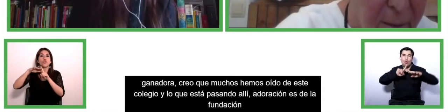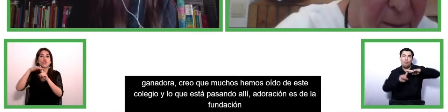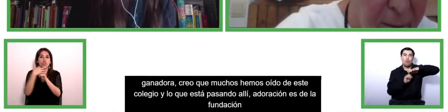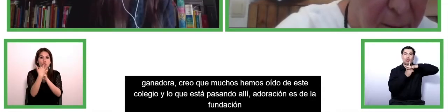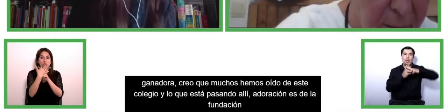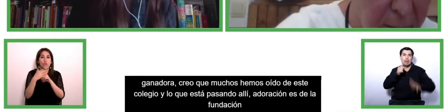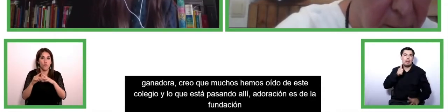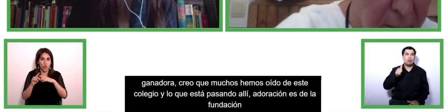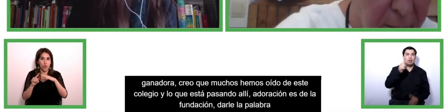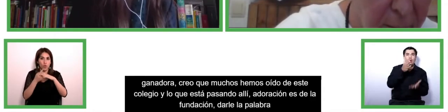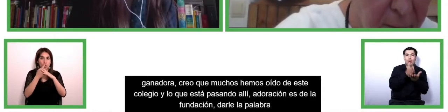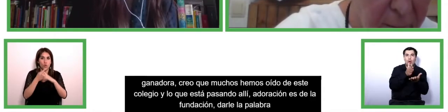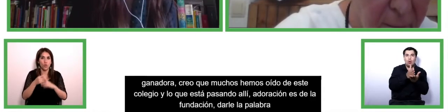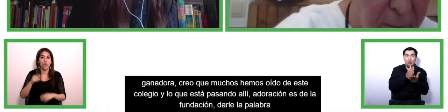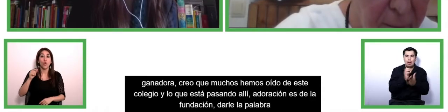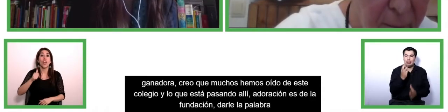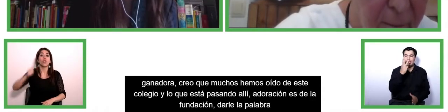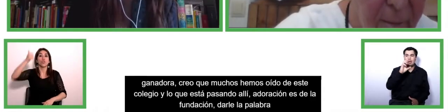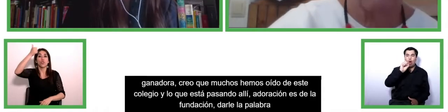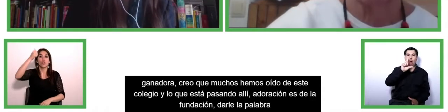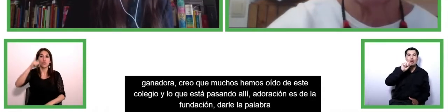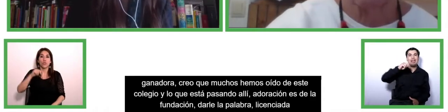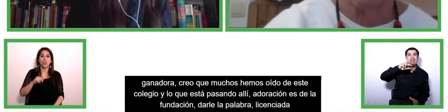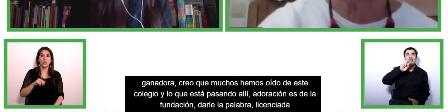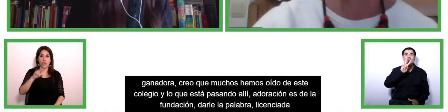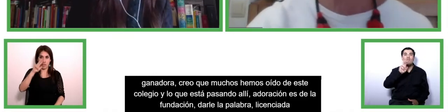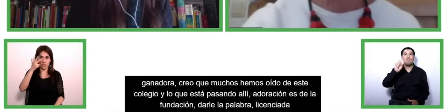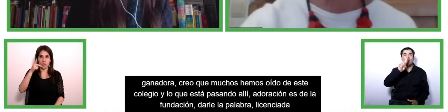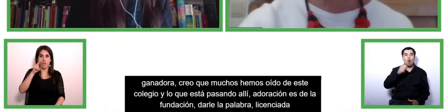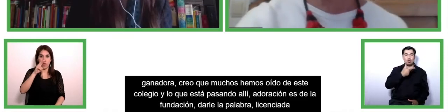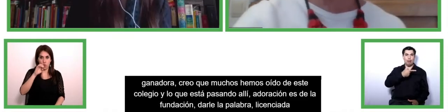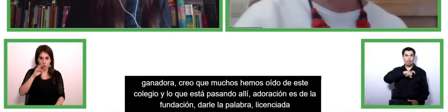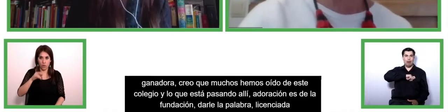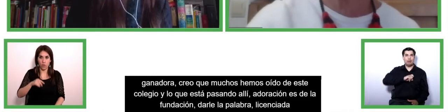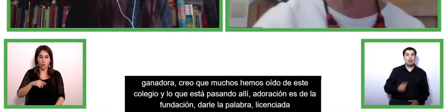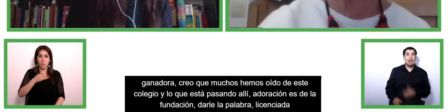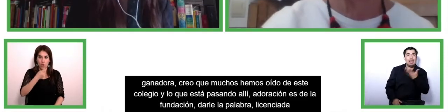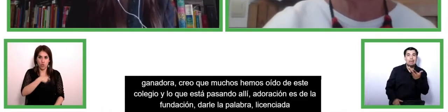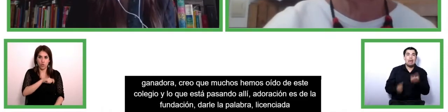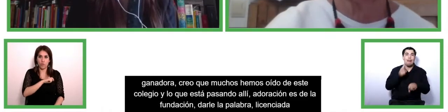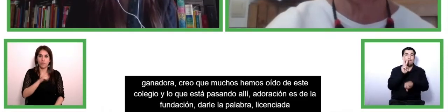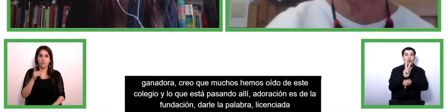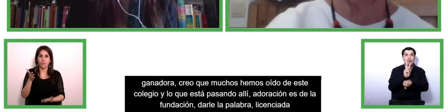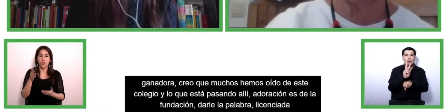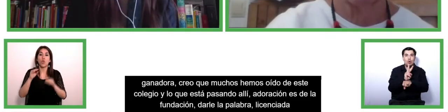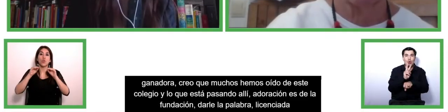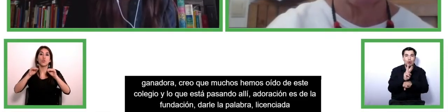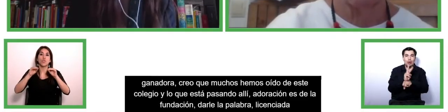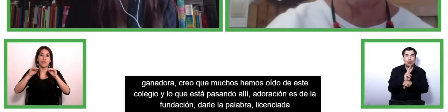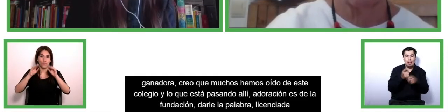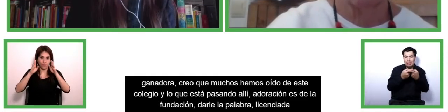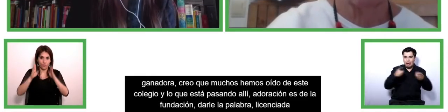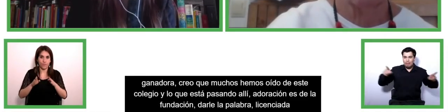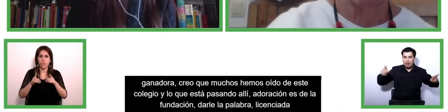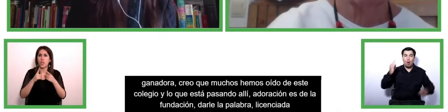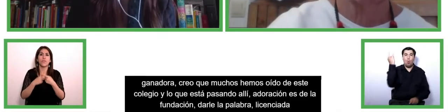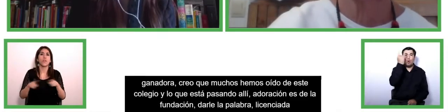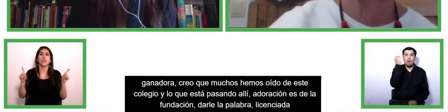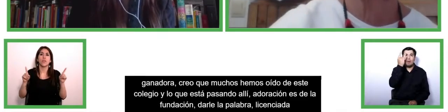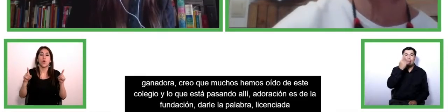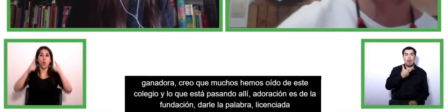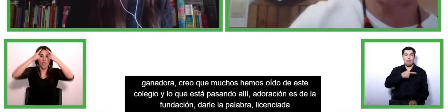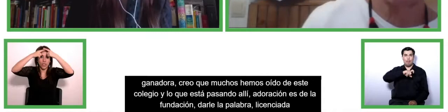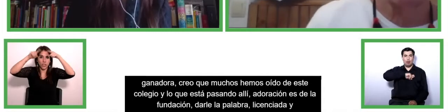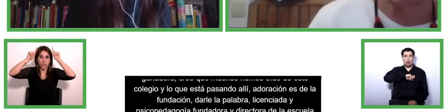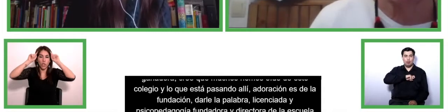Escuela Inclusiva Tres Olivos de Madrid. Es profesora en maestrías de diferentes universidades españolas, autora de libros